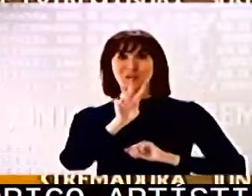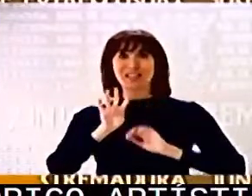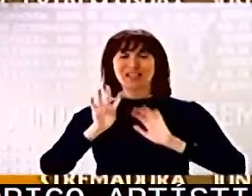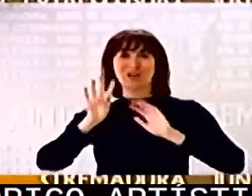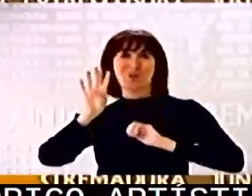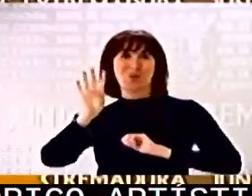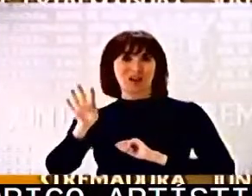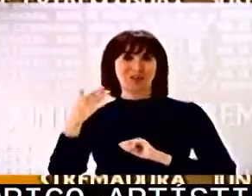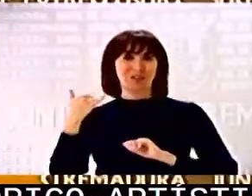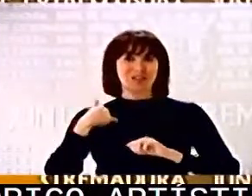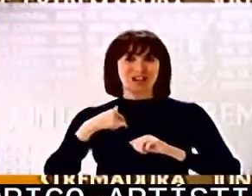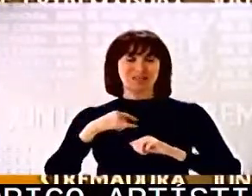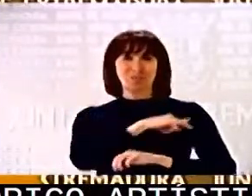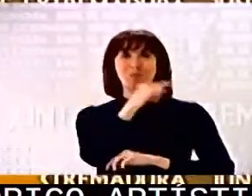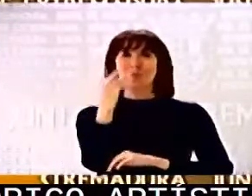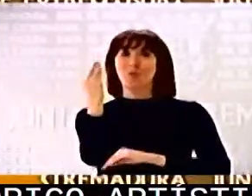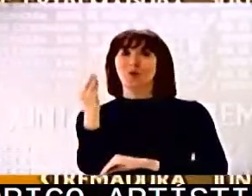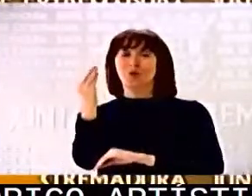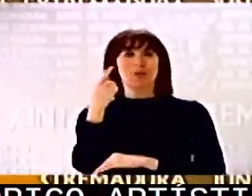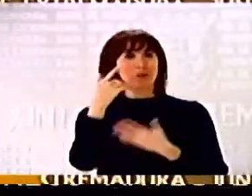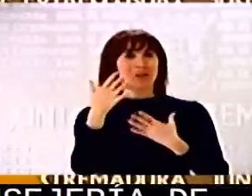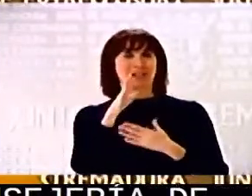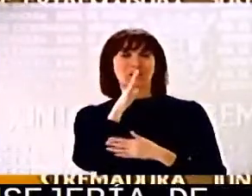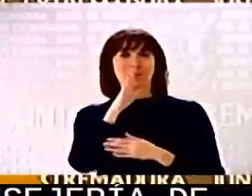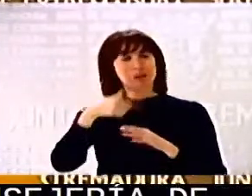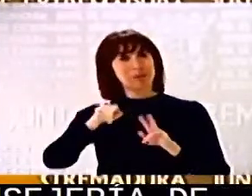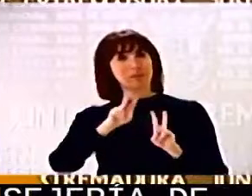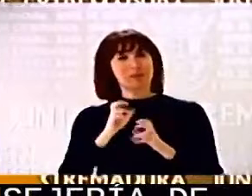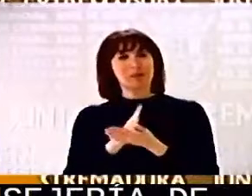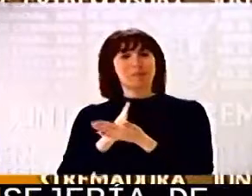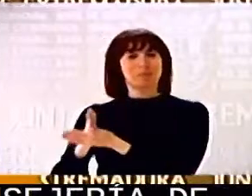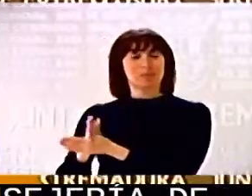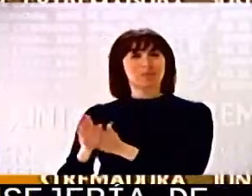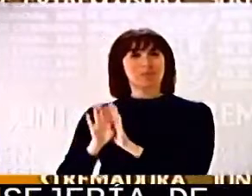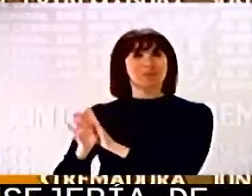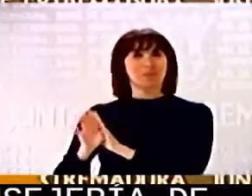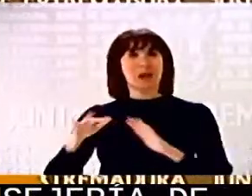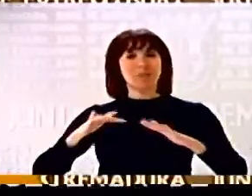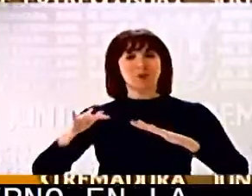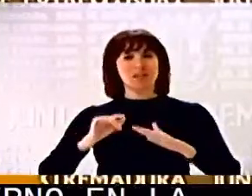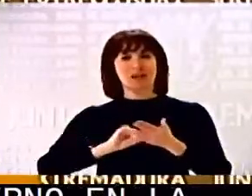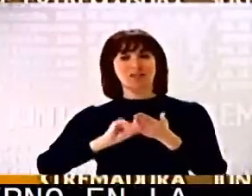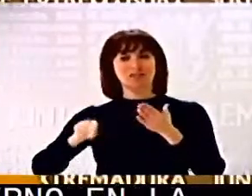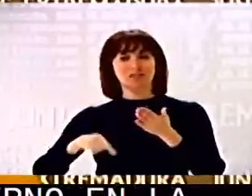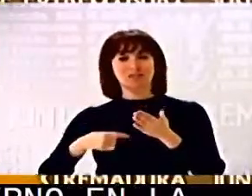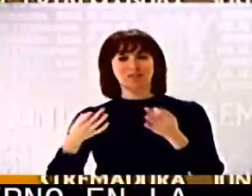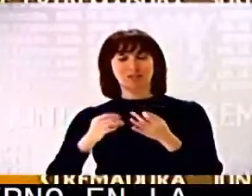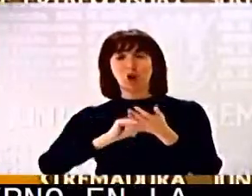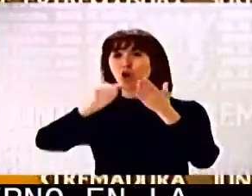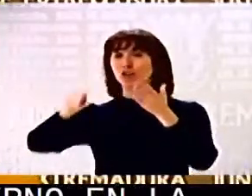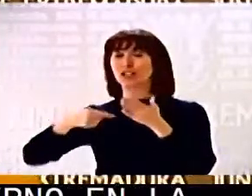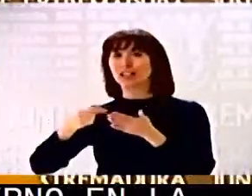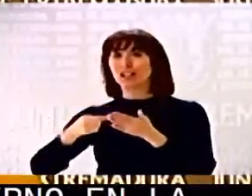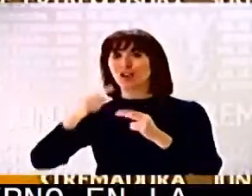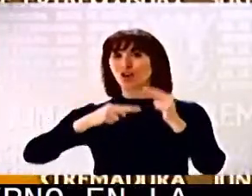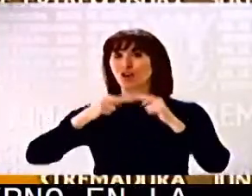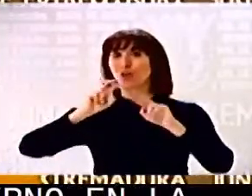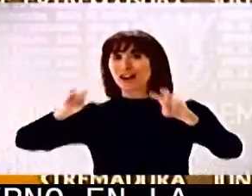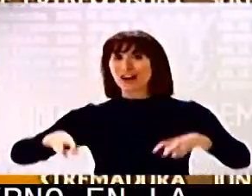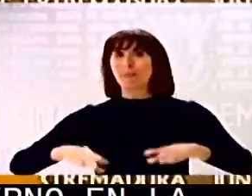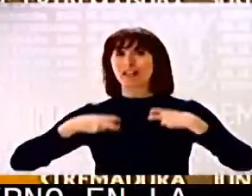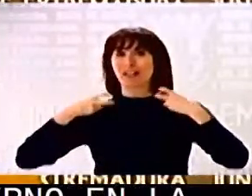1924. Por otro lado, la Consejería de Movilidad trae hoy al Consejo de Gobierno la contratación de diferentes obras de